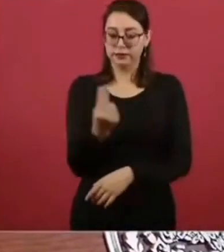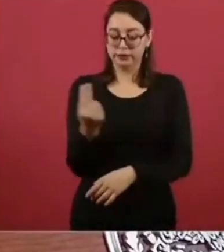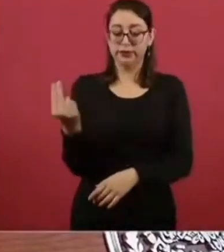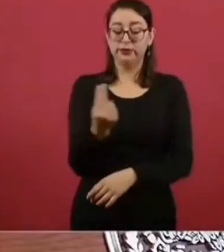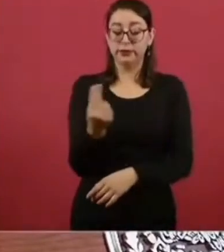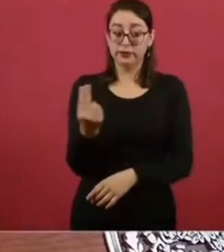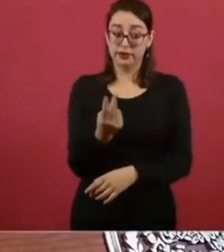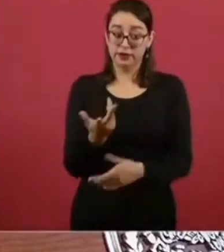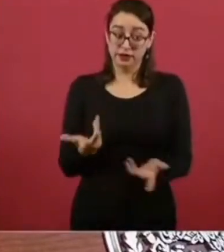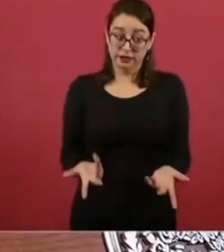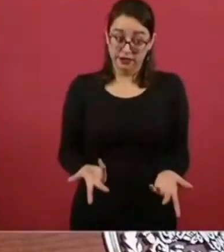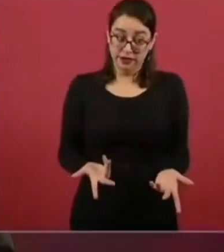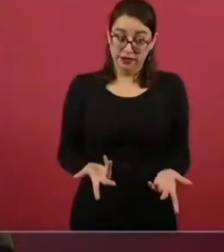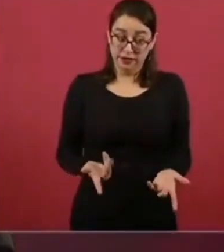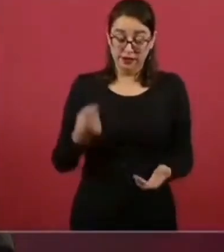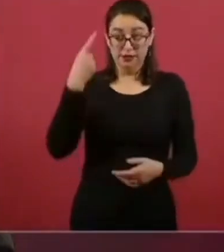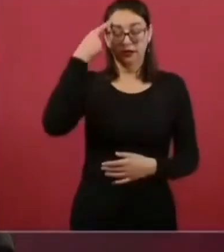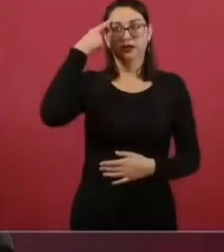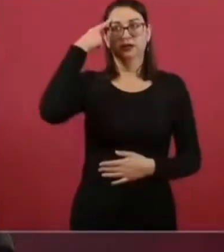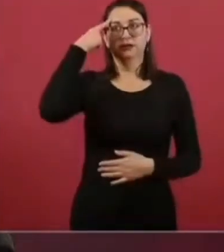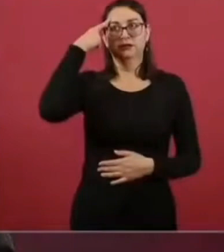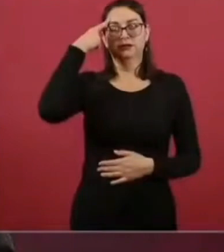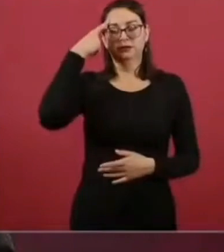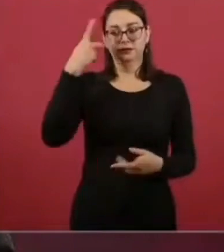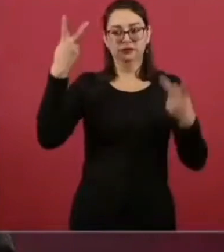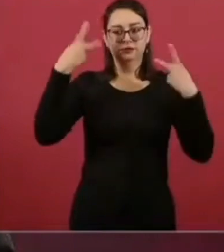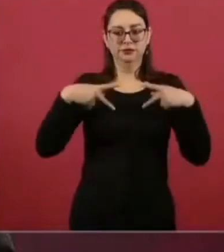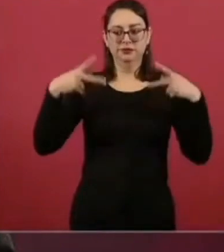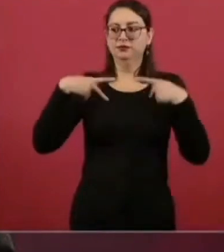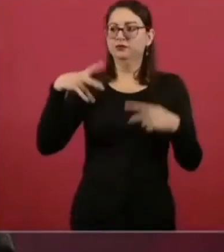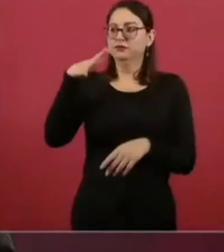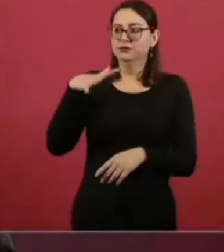les conviene, si no pierden